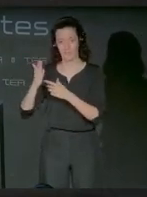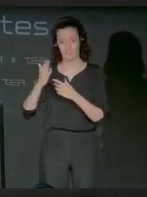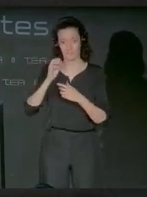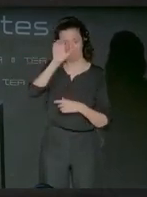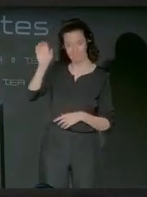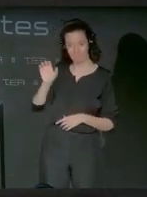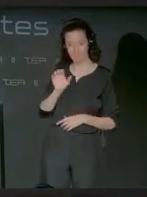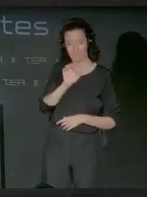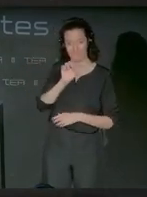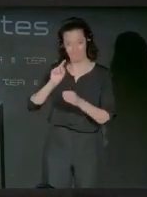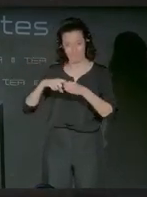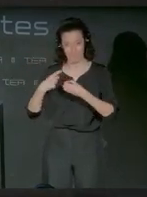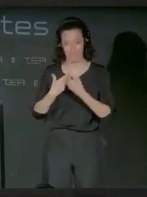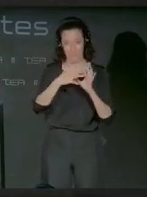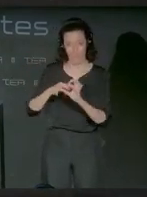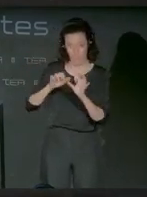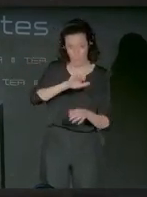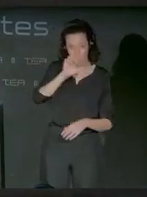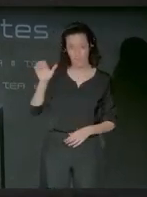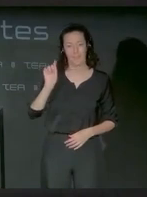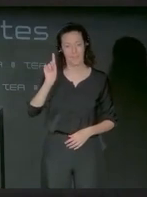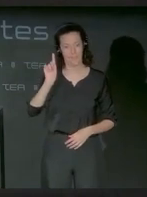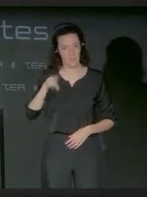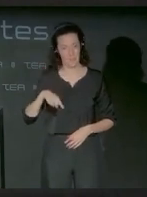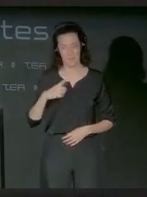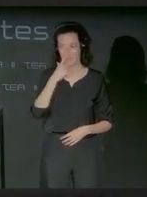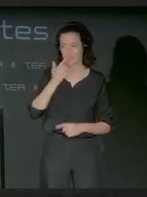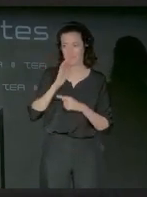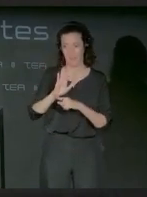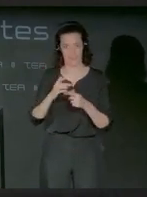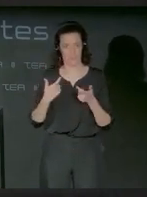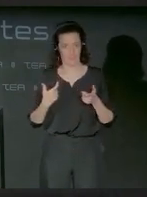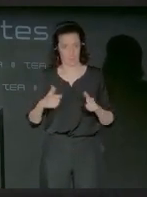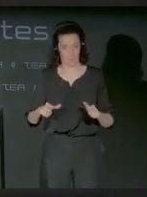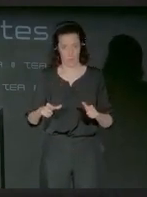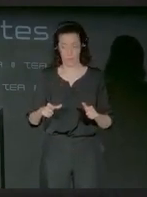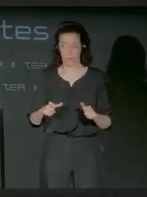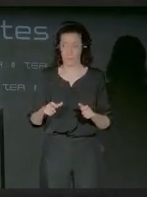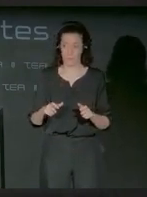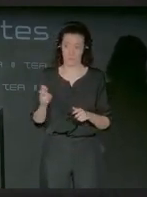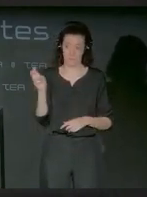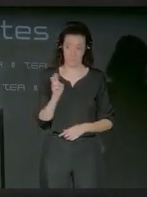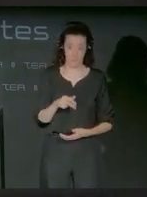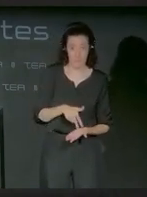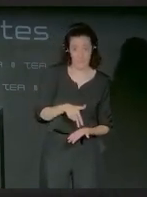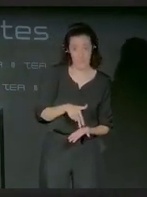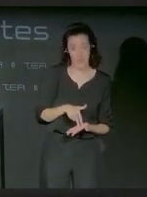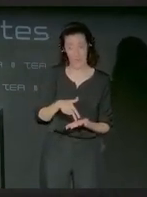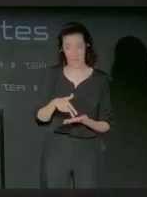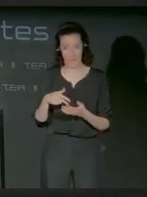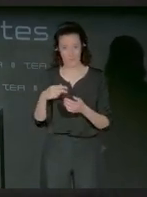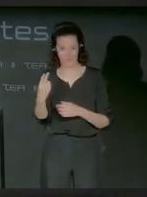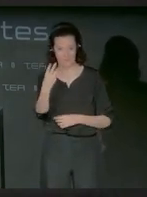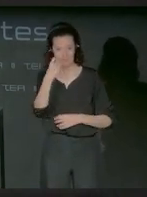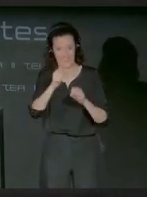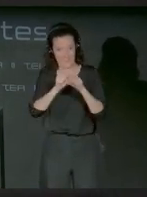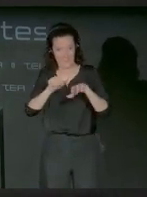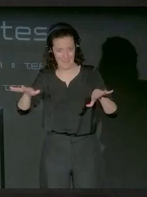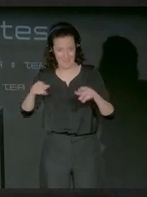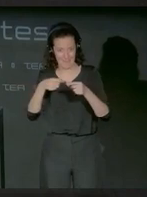miembros de la Unión Europea como del sector aquí presencial o en streaming por acompañarnos hoy aquí en este